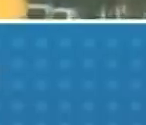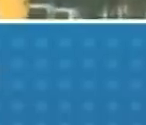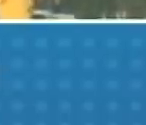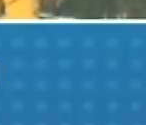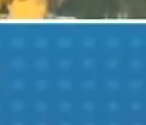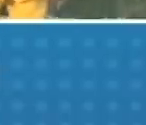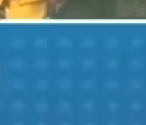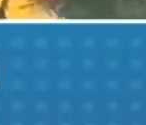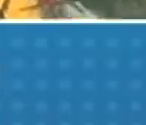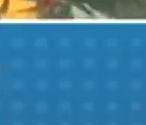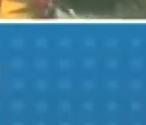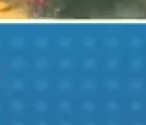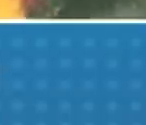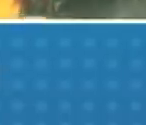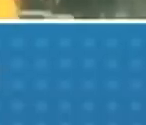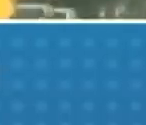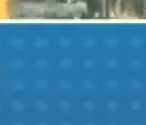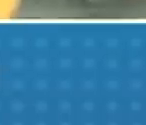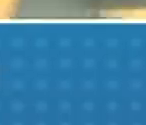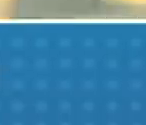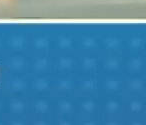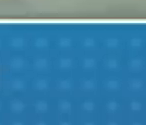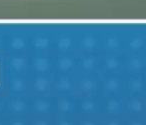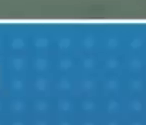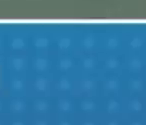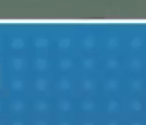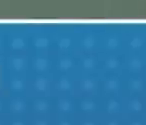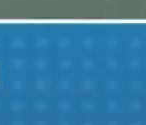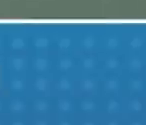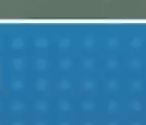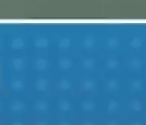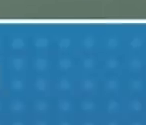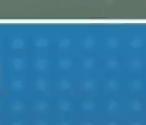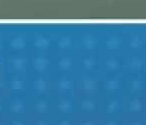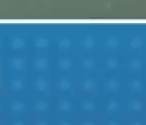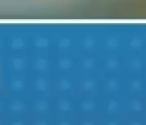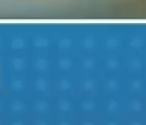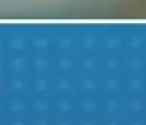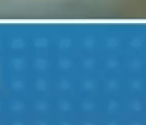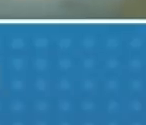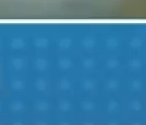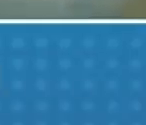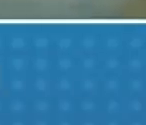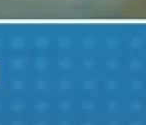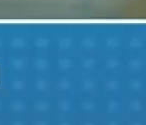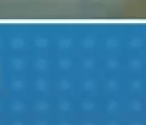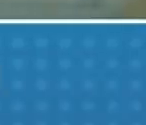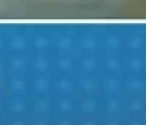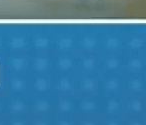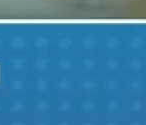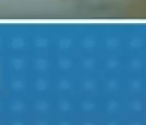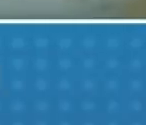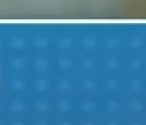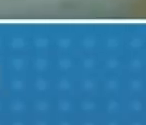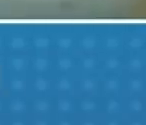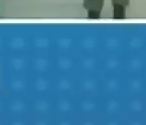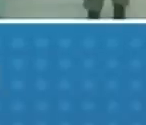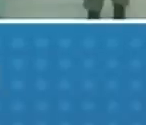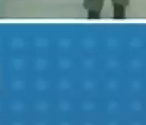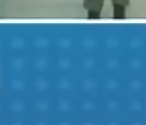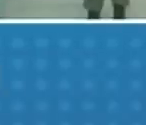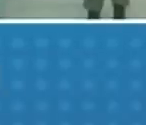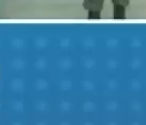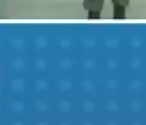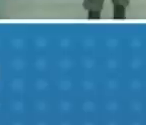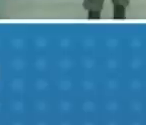11.250 funcionarios que están trabajando para llevarle seguridad, protección a nuestro pueblo. Muchas gracias, mi comandante.